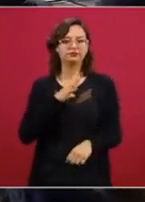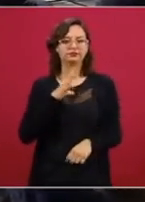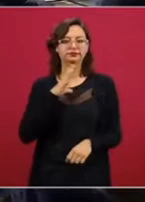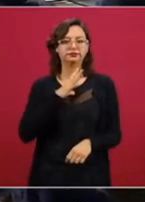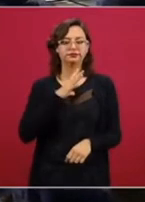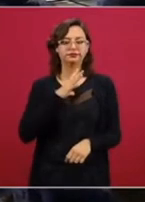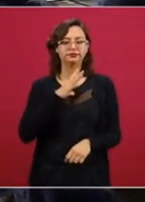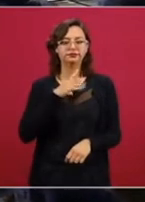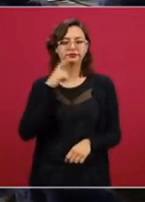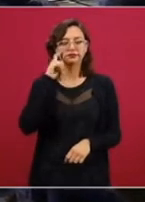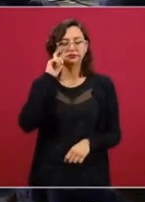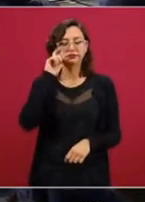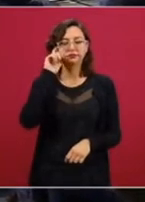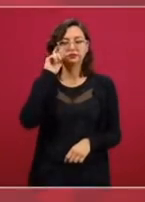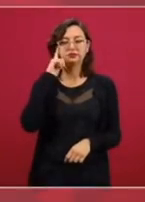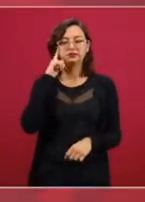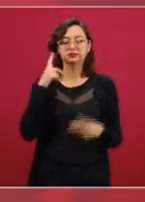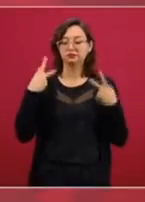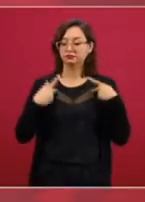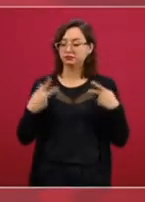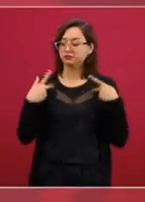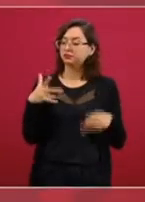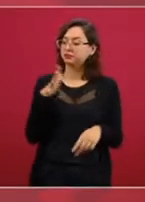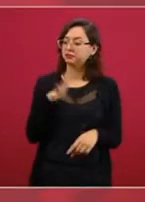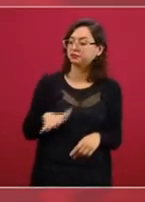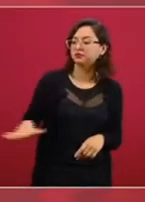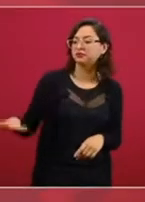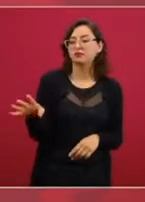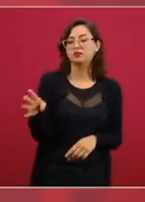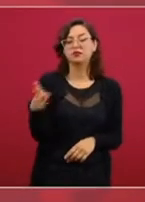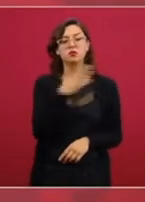Nuestro pueblo es bueno, es generoso.